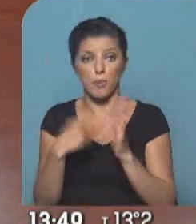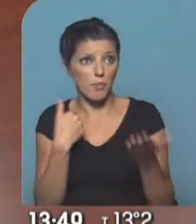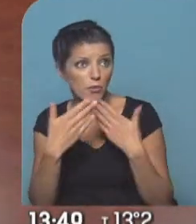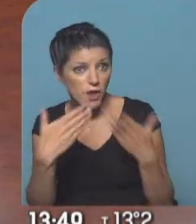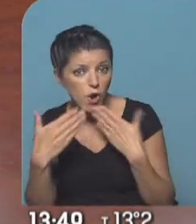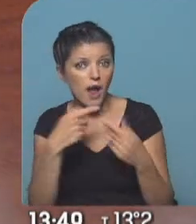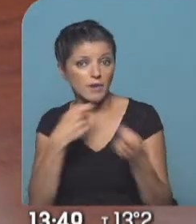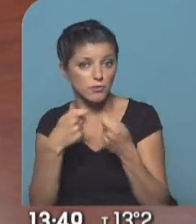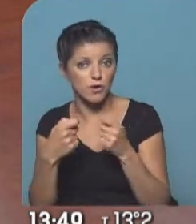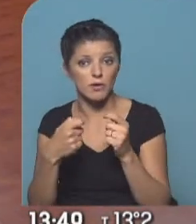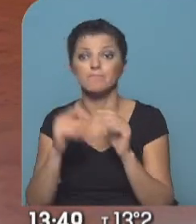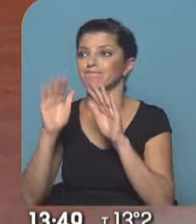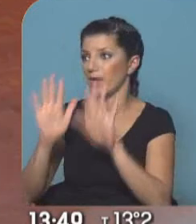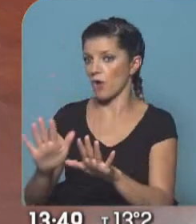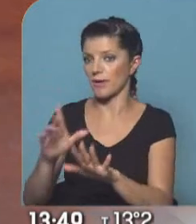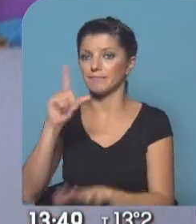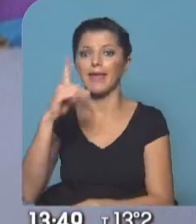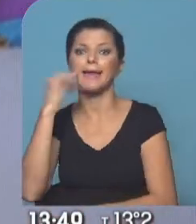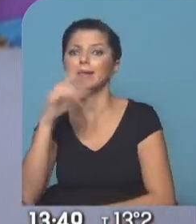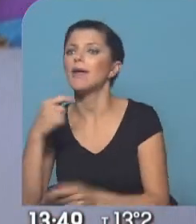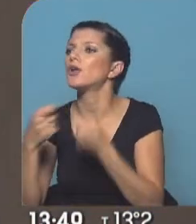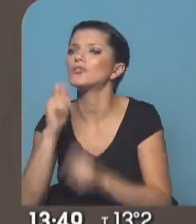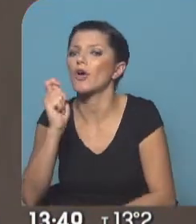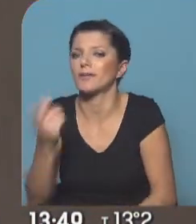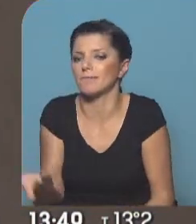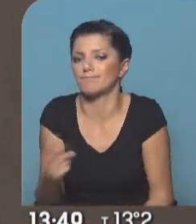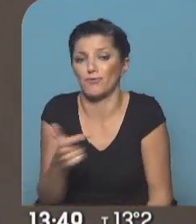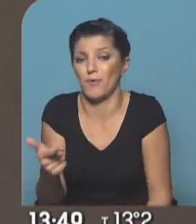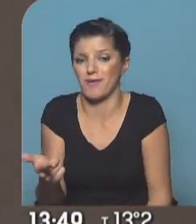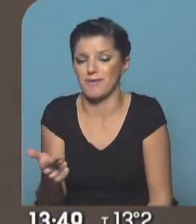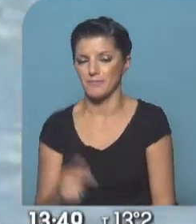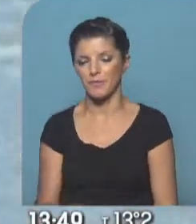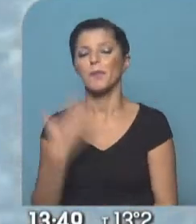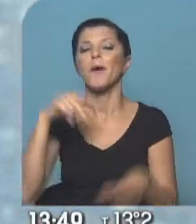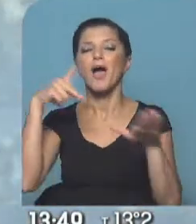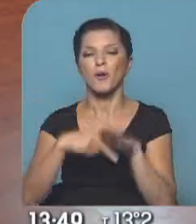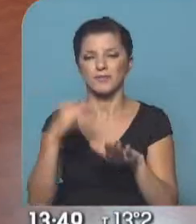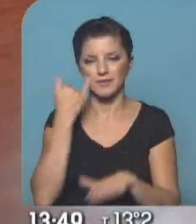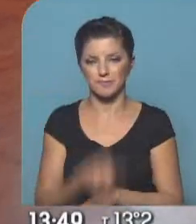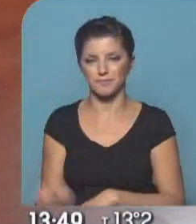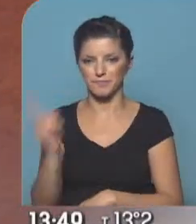negociar. Ahora, en Turquía, en Libia, ¿con quién se negocia? No tenés con quién. Efectivamente. Nos vamos a una nueva pausa, ya volvemos.